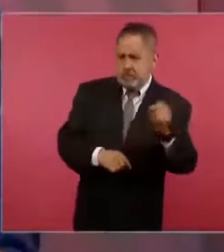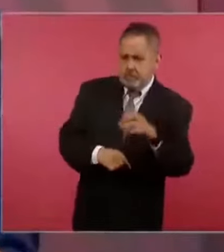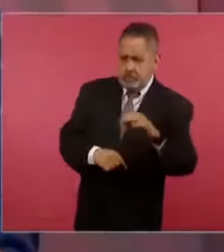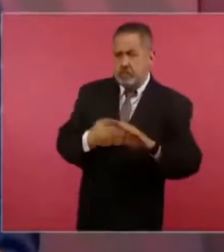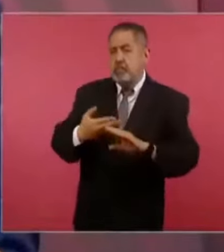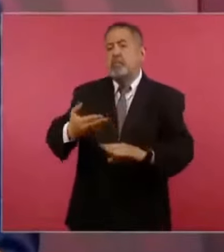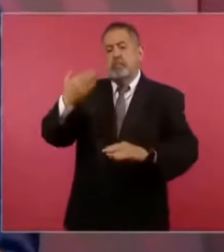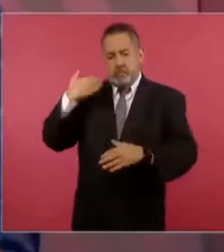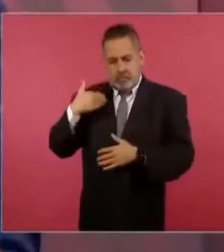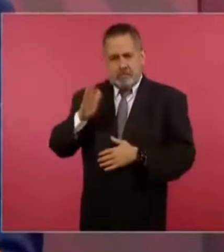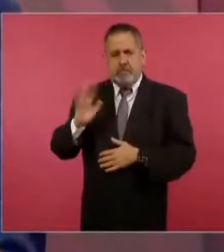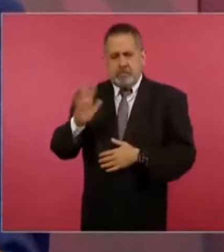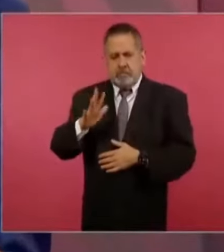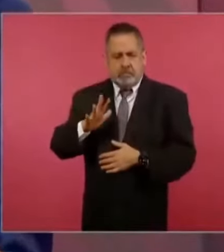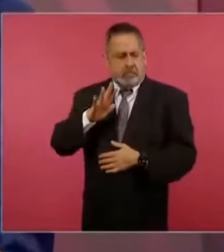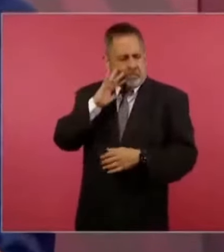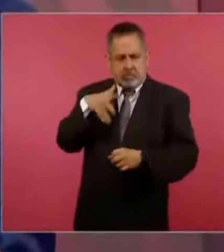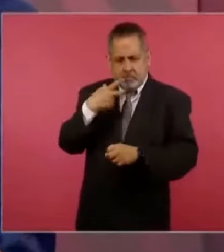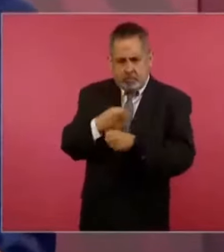hicieron